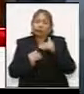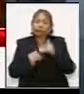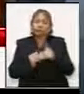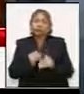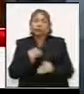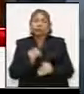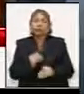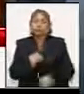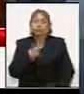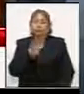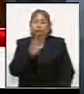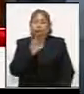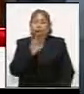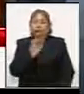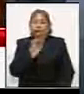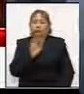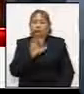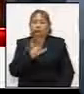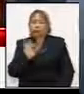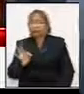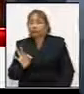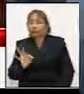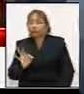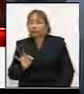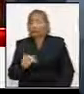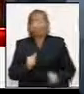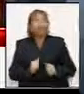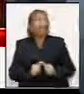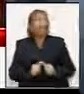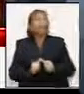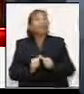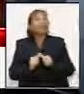ley 3759